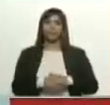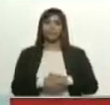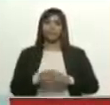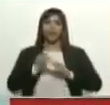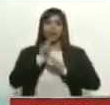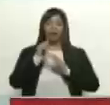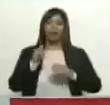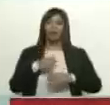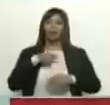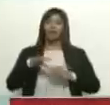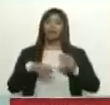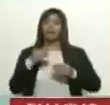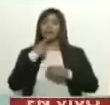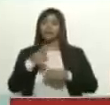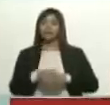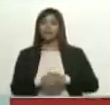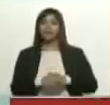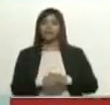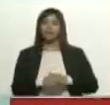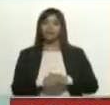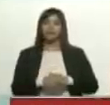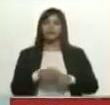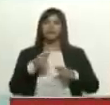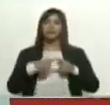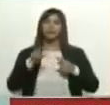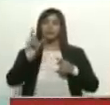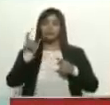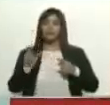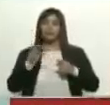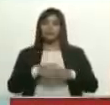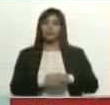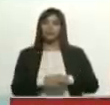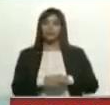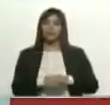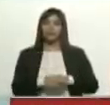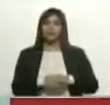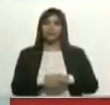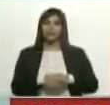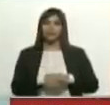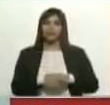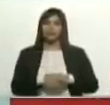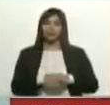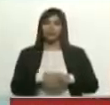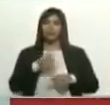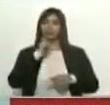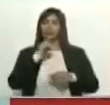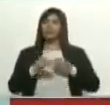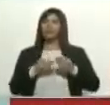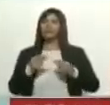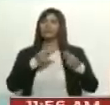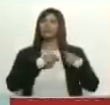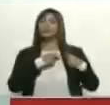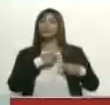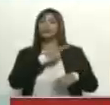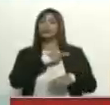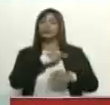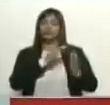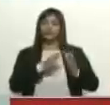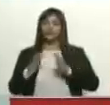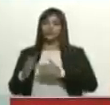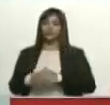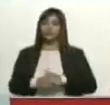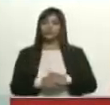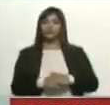de la organización era Alcides José Bracho, alias Víctor, quien fungía como jefe de la